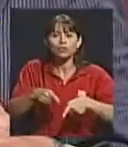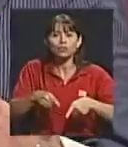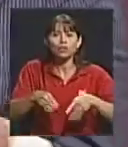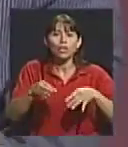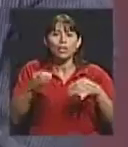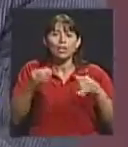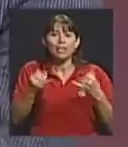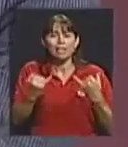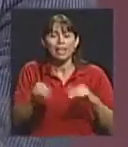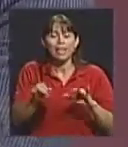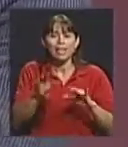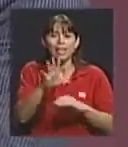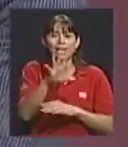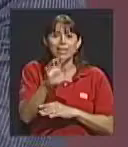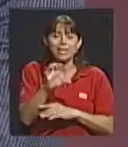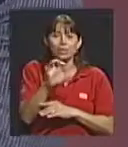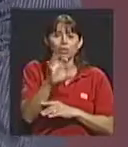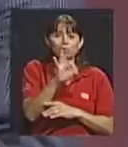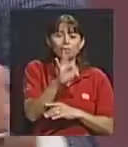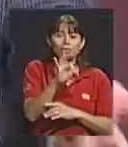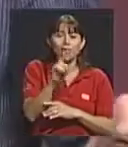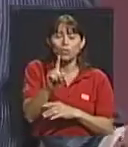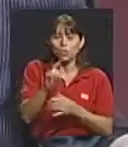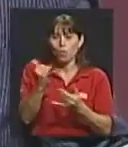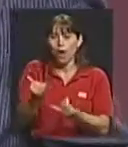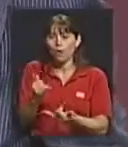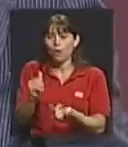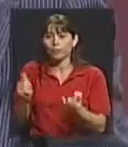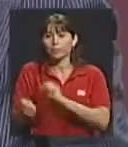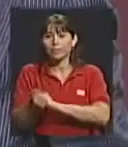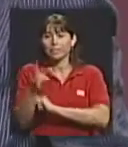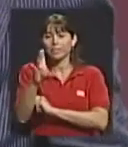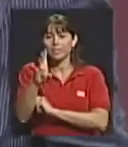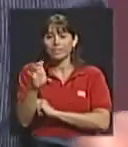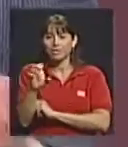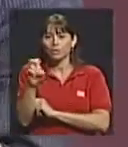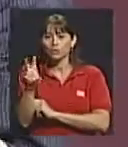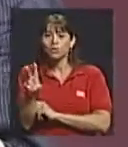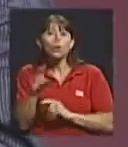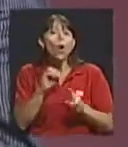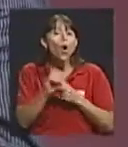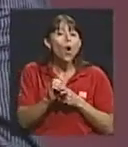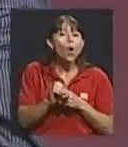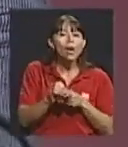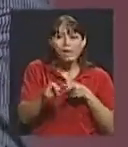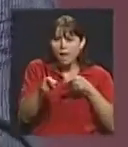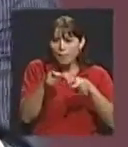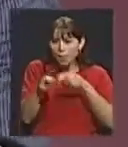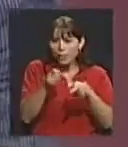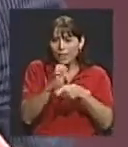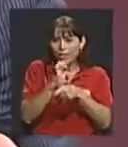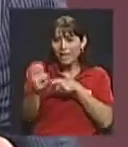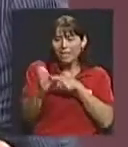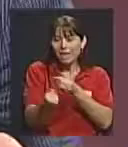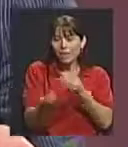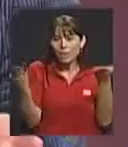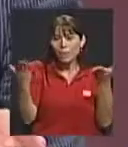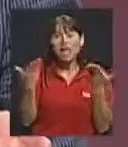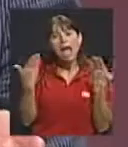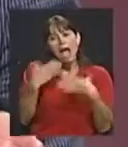591 a 702 puede serer que los números la procuraduría de la ética pública que ha emitido recomendaciones pero que